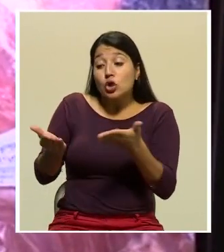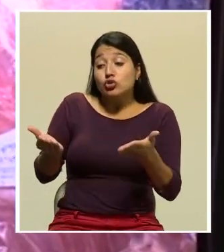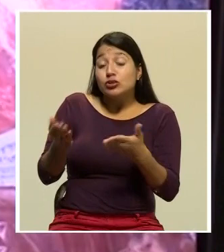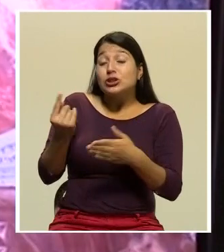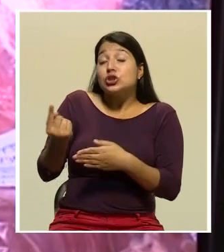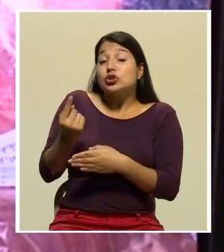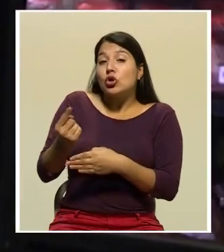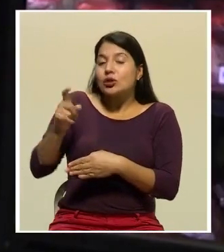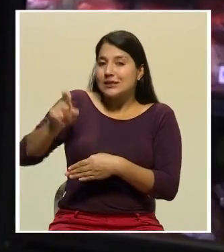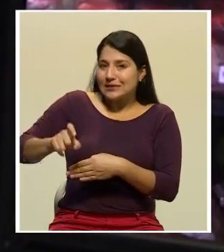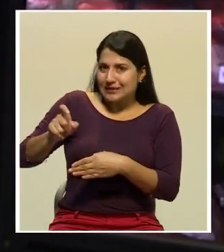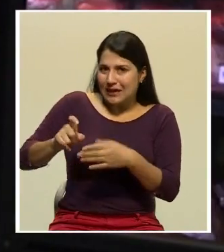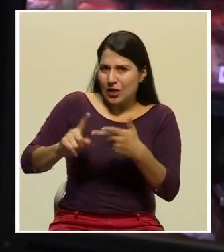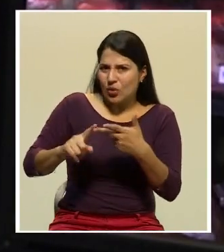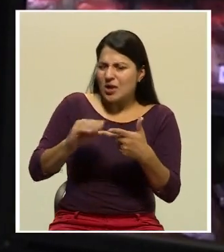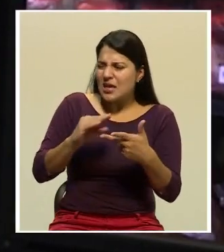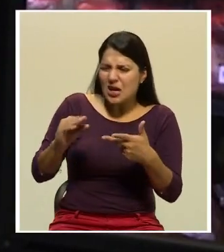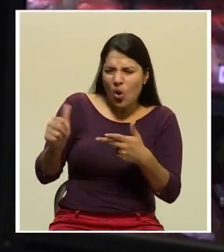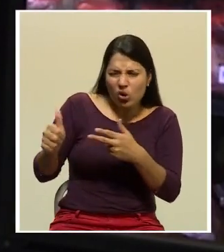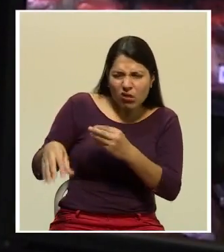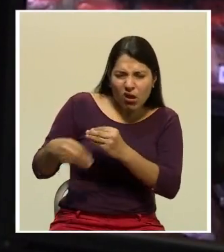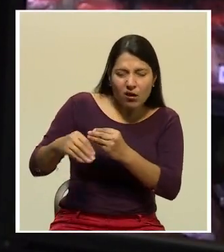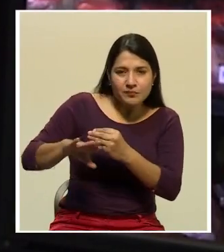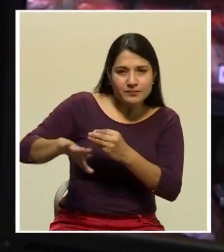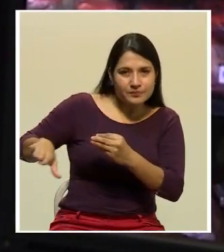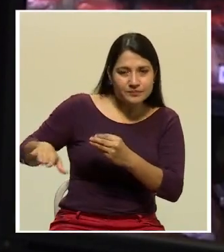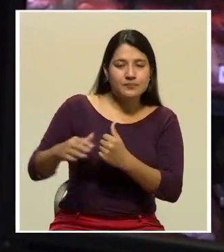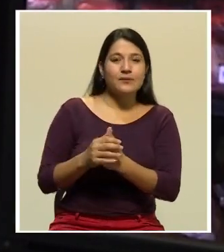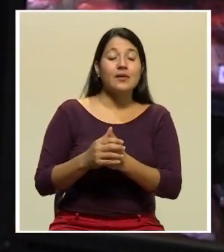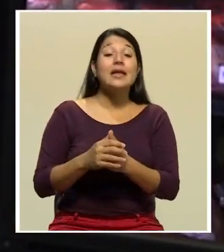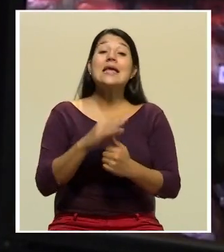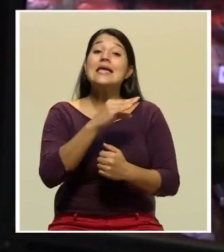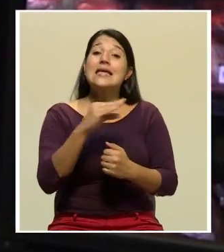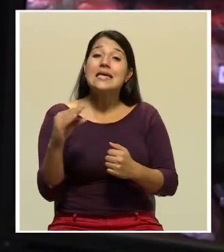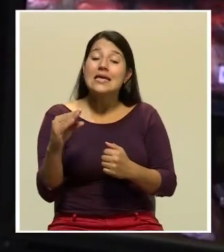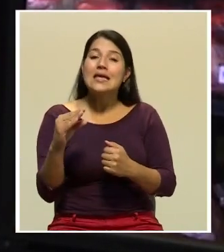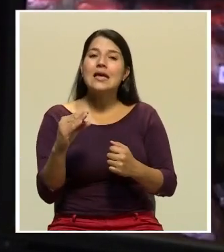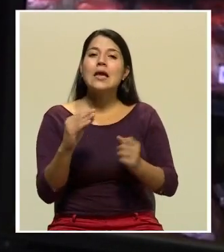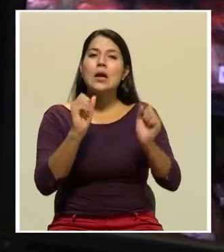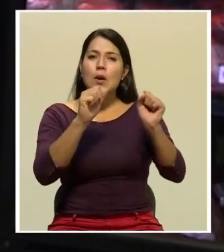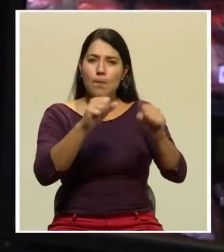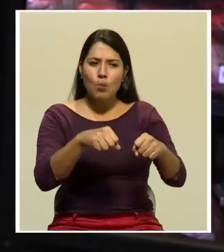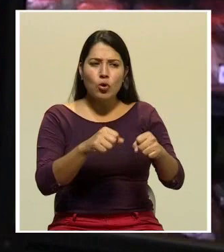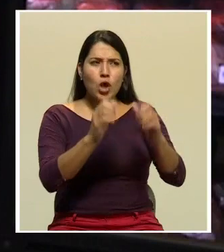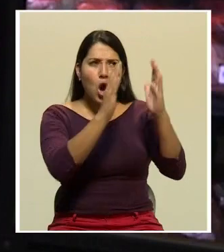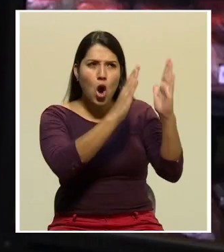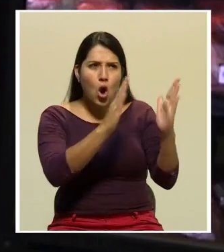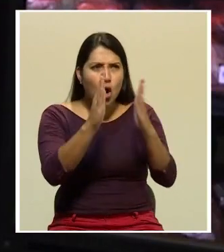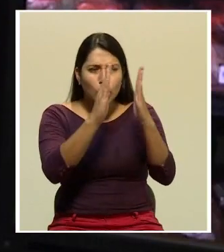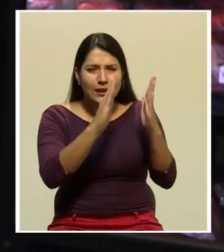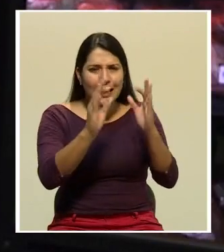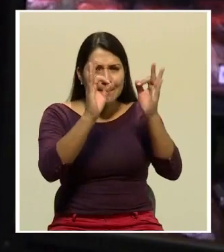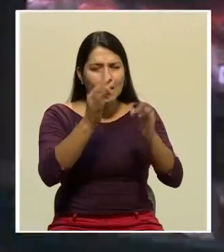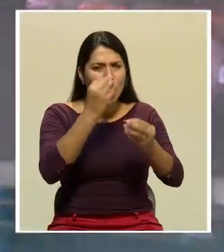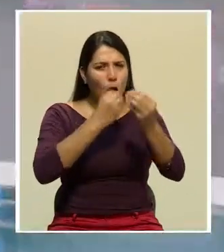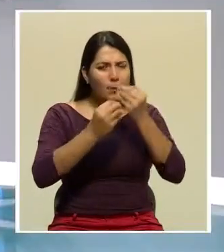productos adicionales. Y por último, almacenar correctamente los alimentos para evitar que se deterioren o se contaminen.